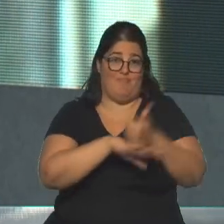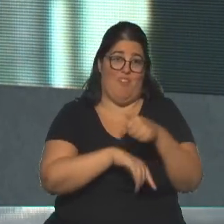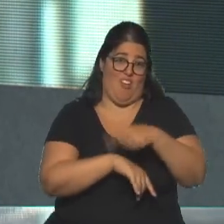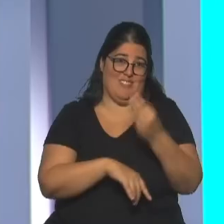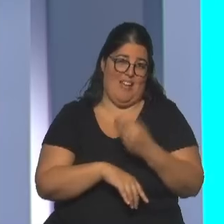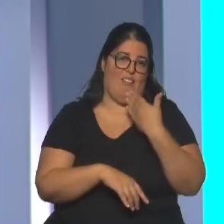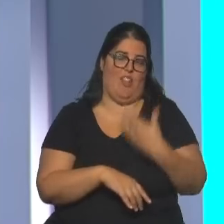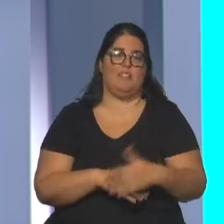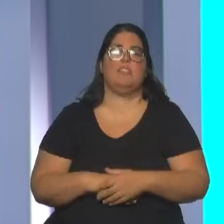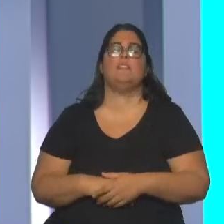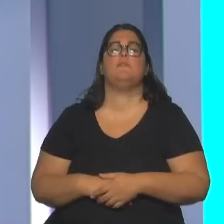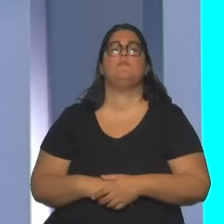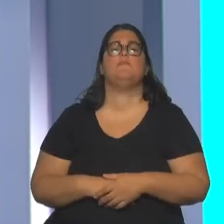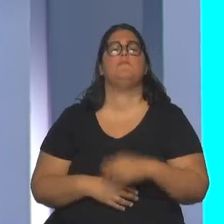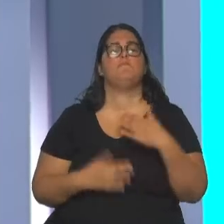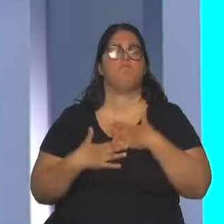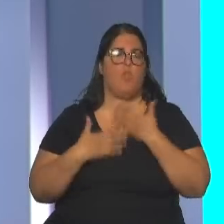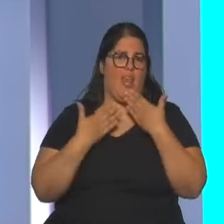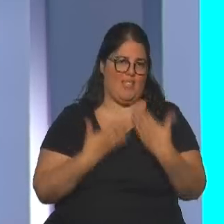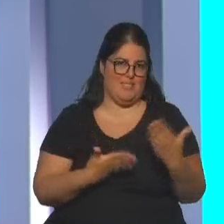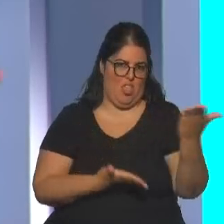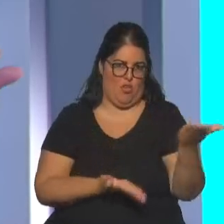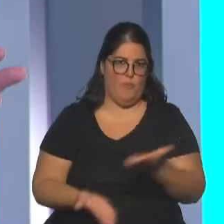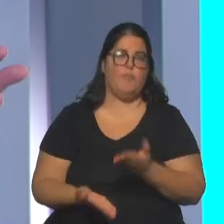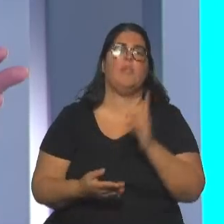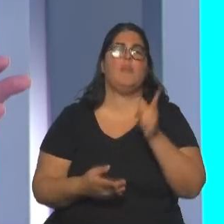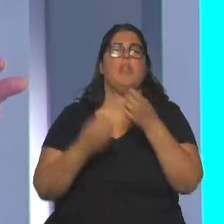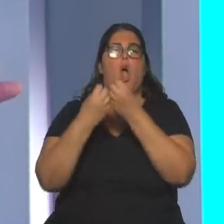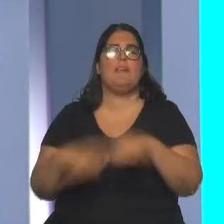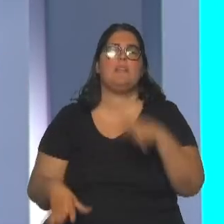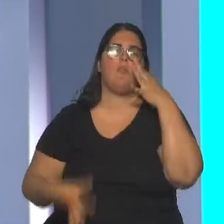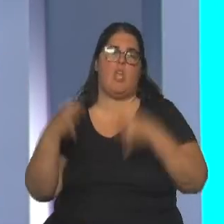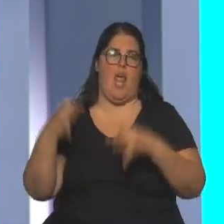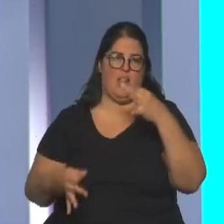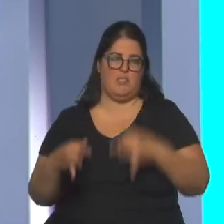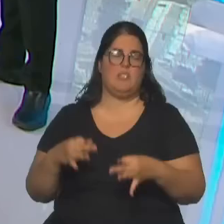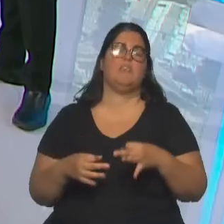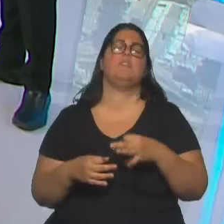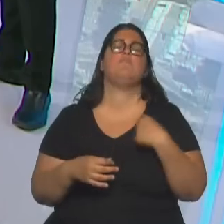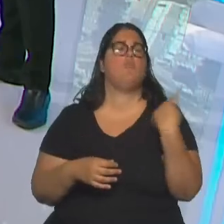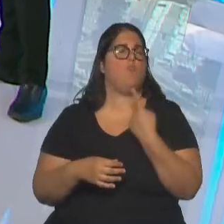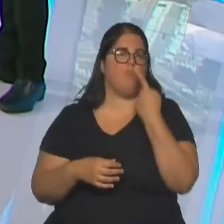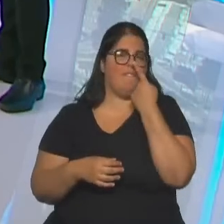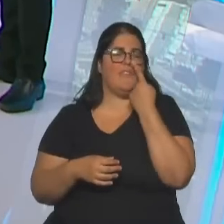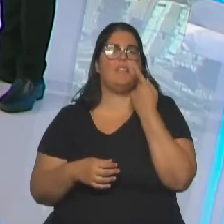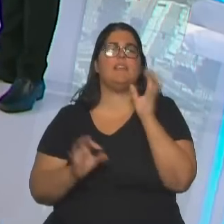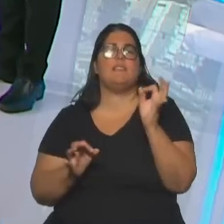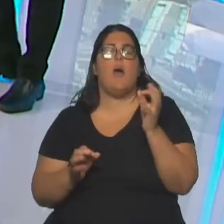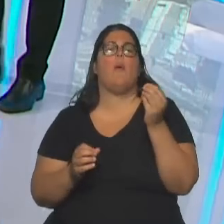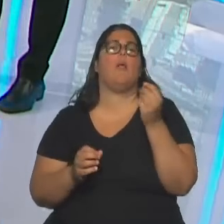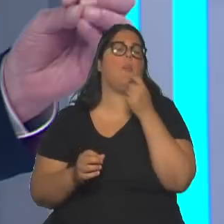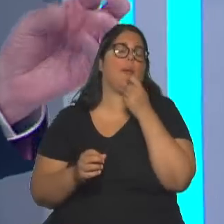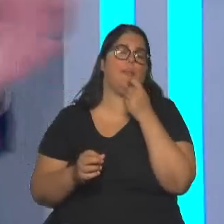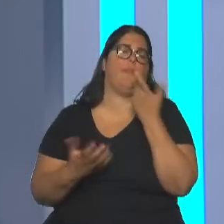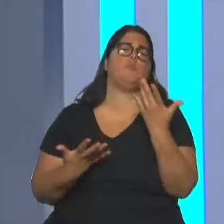favor, le estamos agradeciendo y también comenzamos con este análisis. Nos interesa, bueno, por supuesto, una cosa es